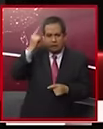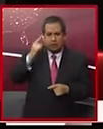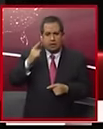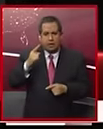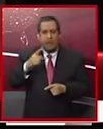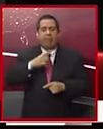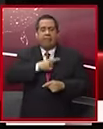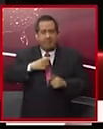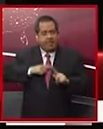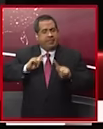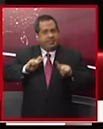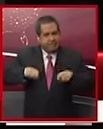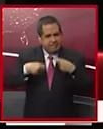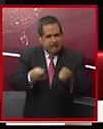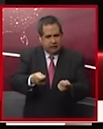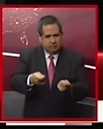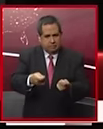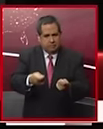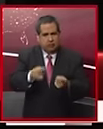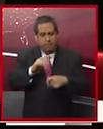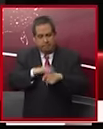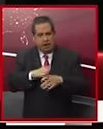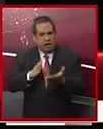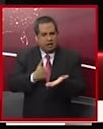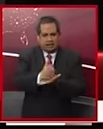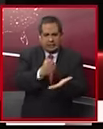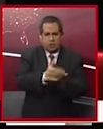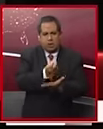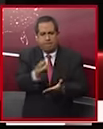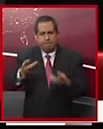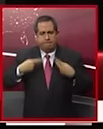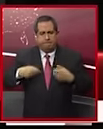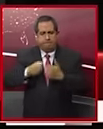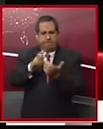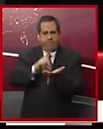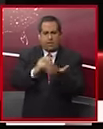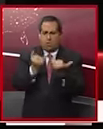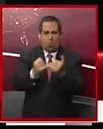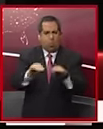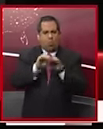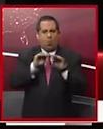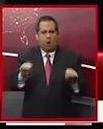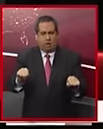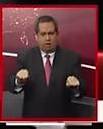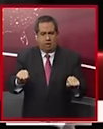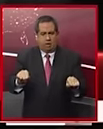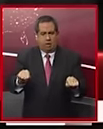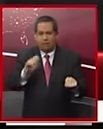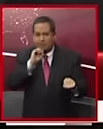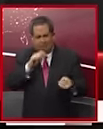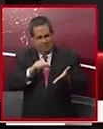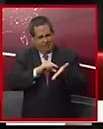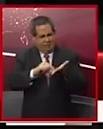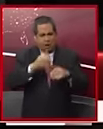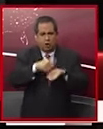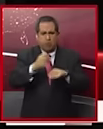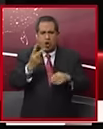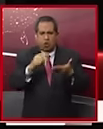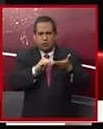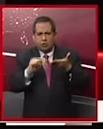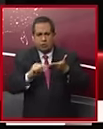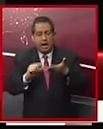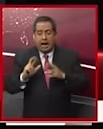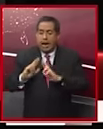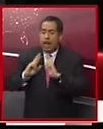decir que se va a garantizar el acceso a las personas con discapacidad en igualdad de condiciones, quitar del numeral 2 esto de